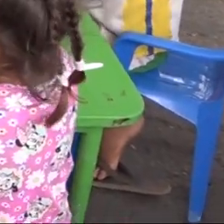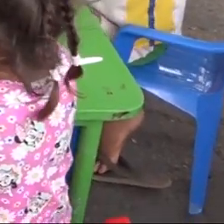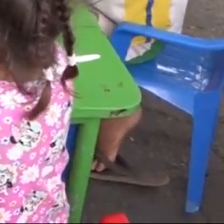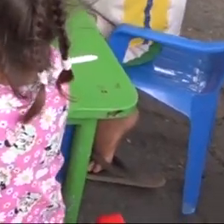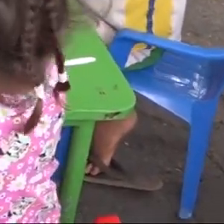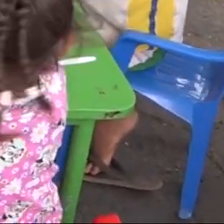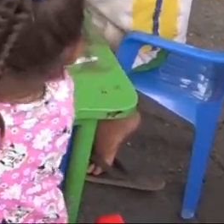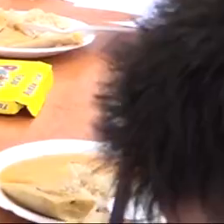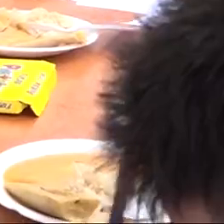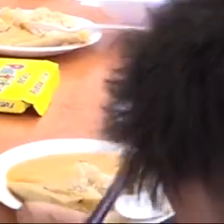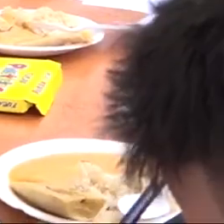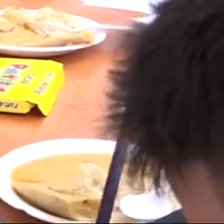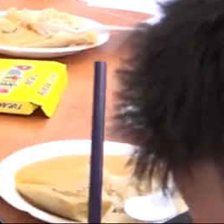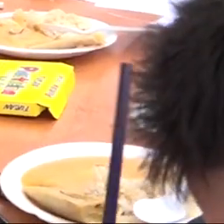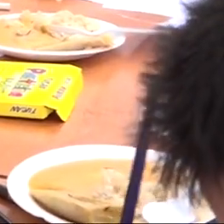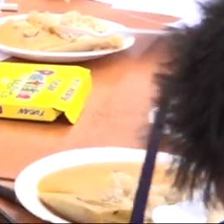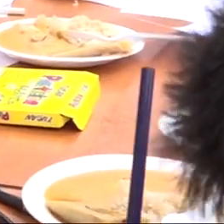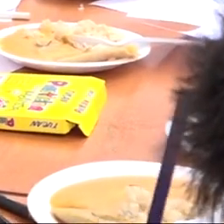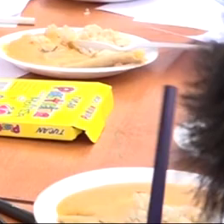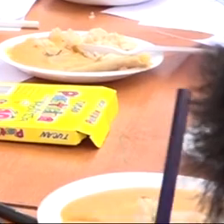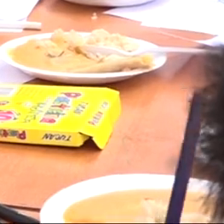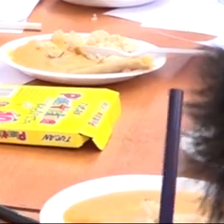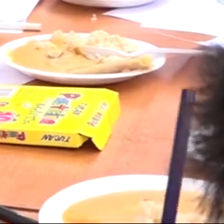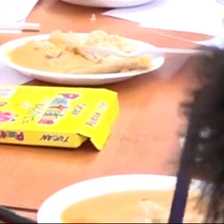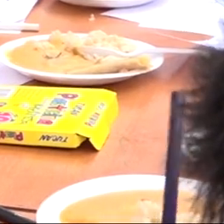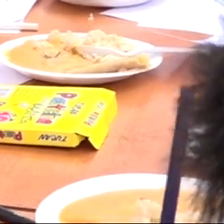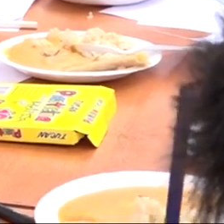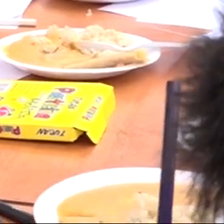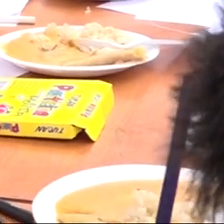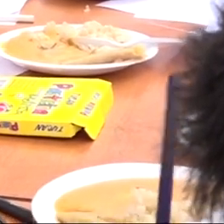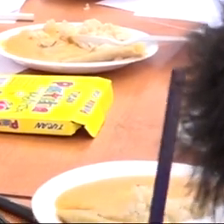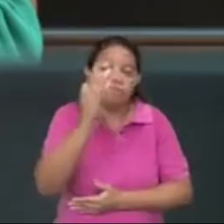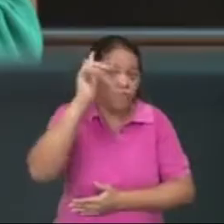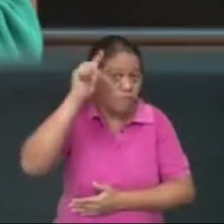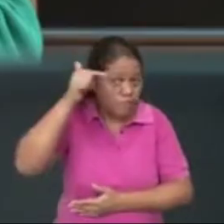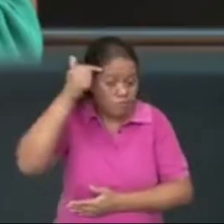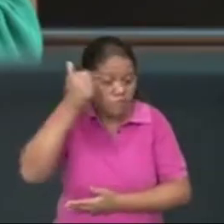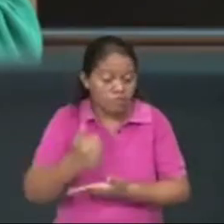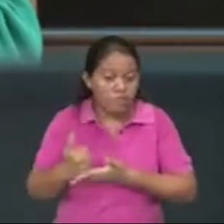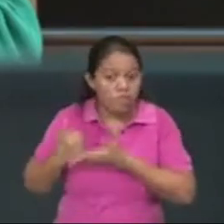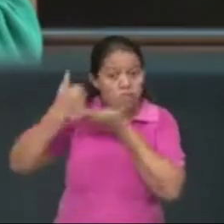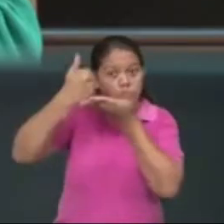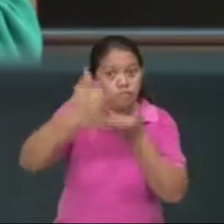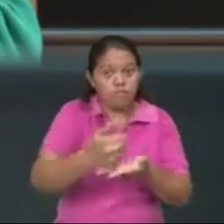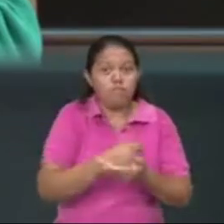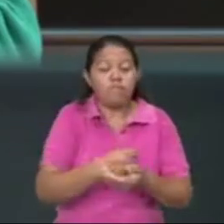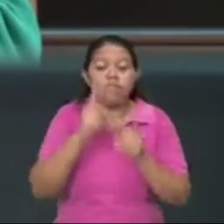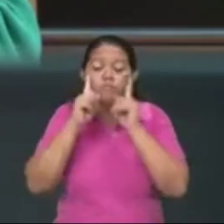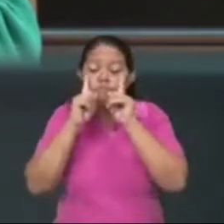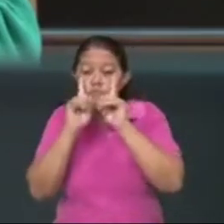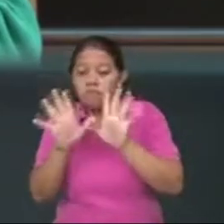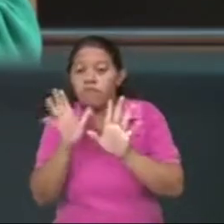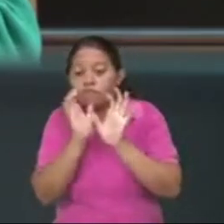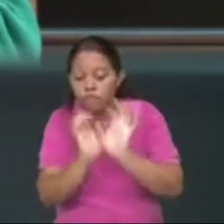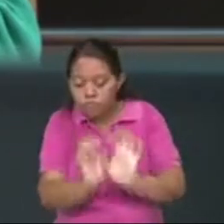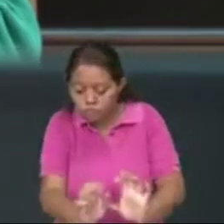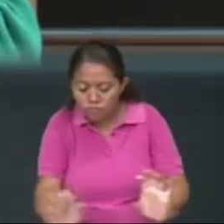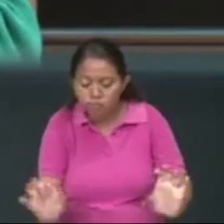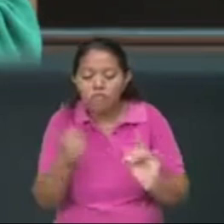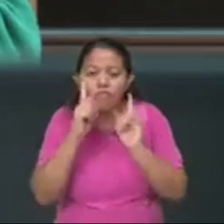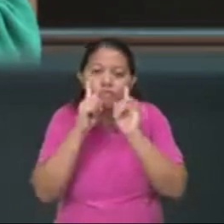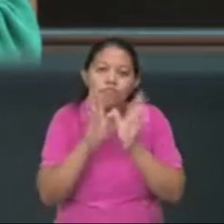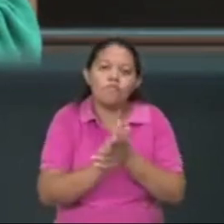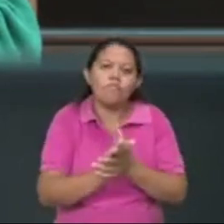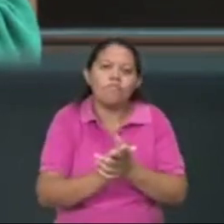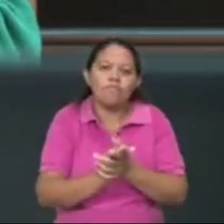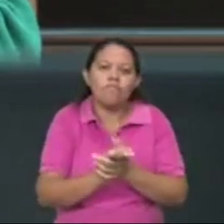de Asuntos de la Mujer, Juventud, Niñez y Familia. Ha creado programas de protección a los más chiquitos,